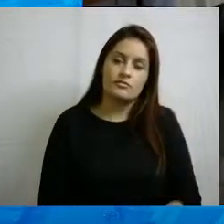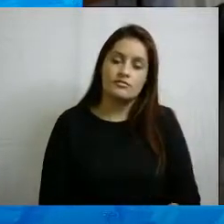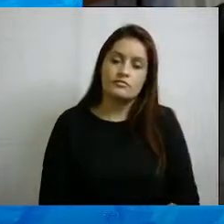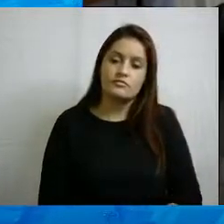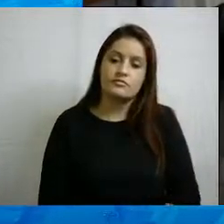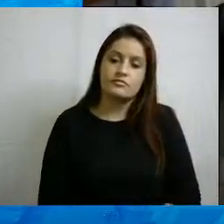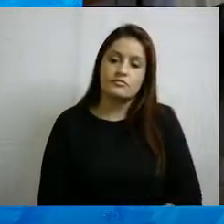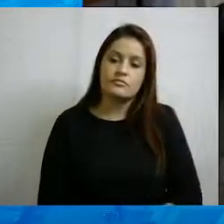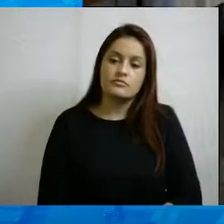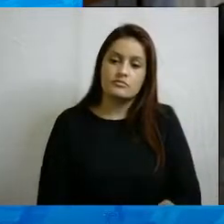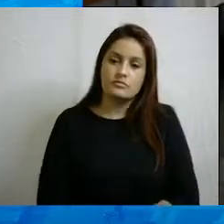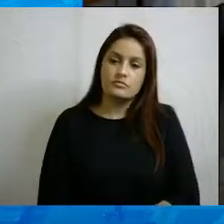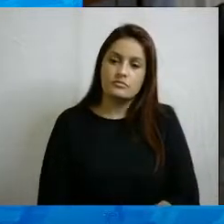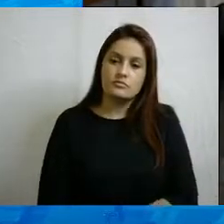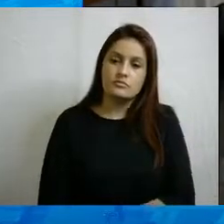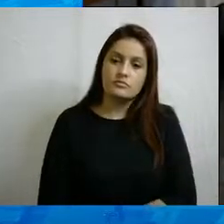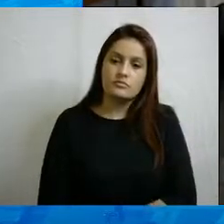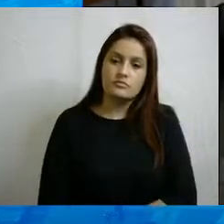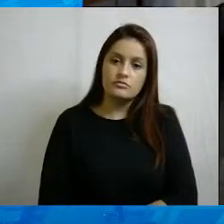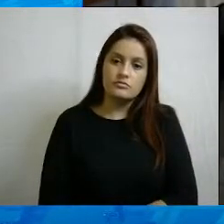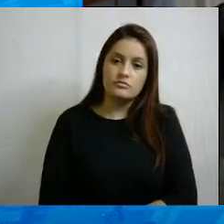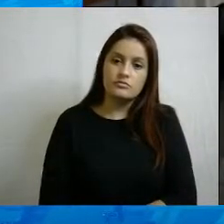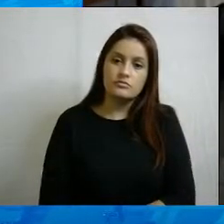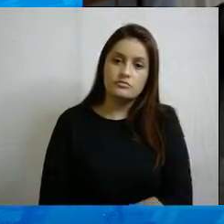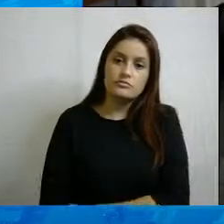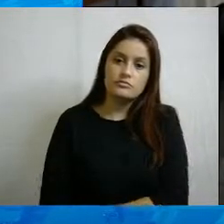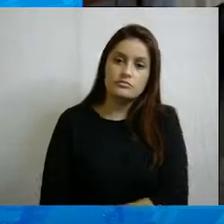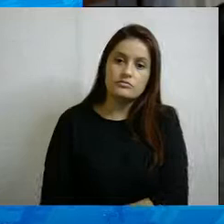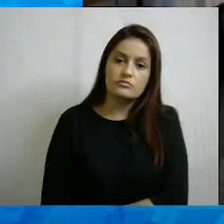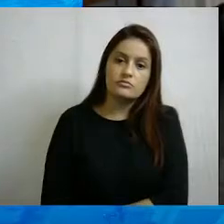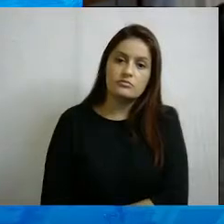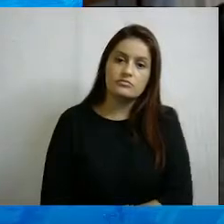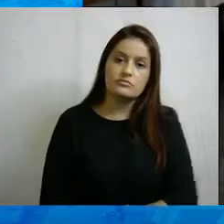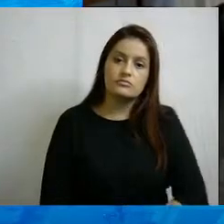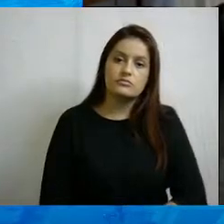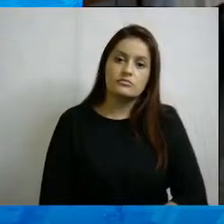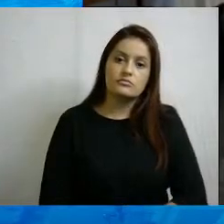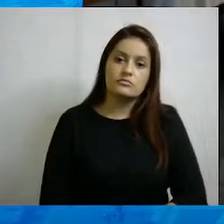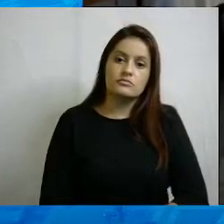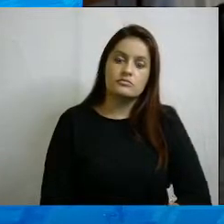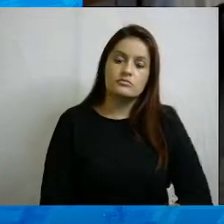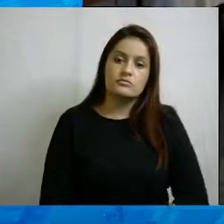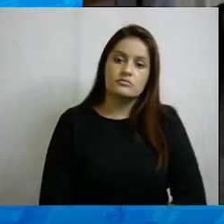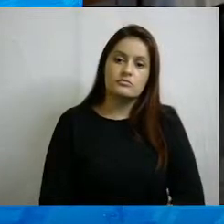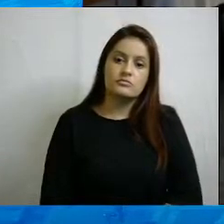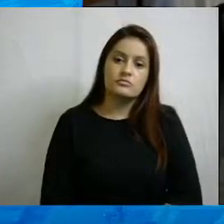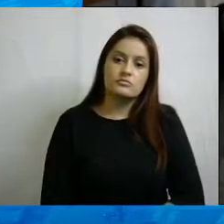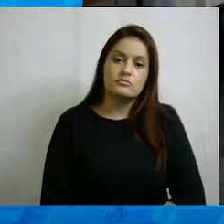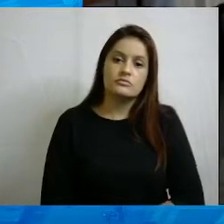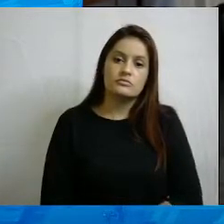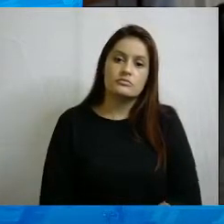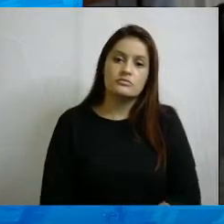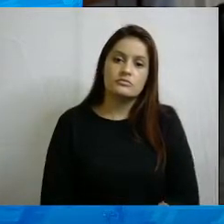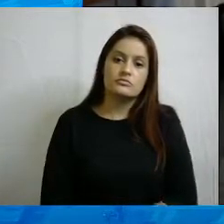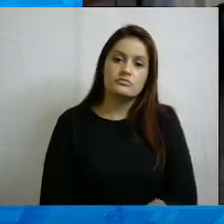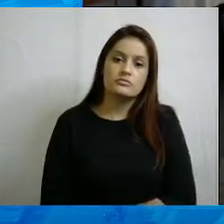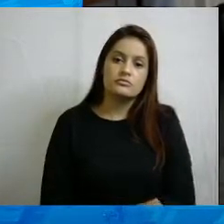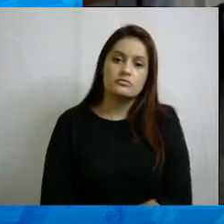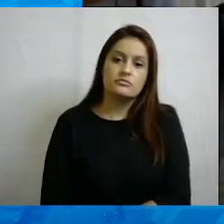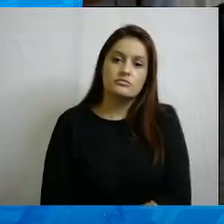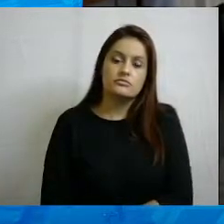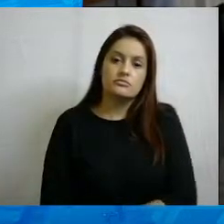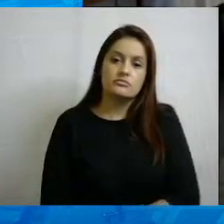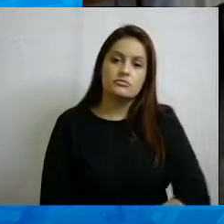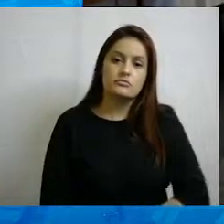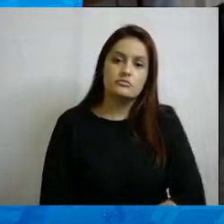hemos estado ya revisando para poder informar, para prevenir los loteos irregulares.